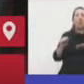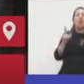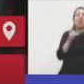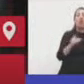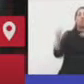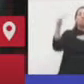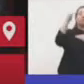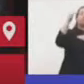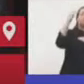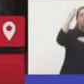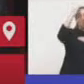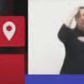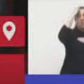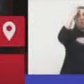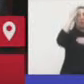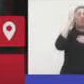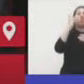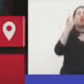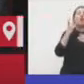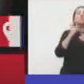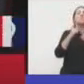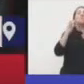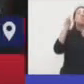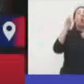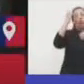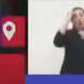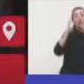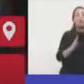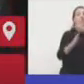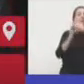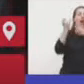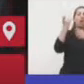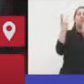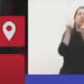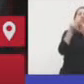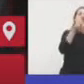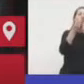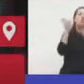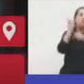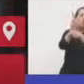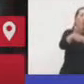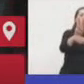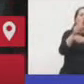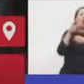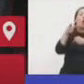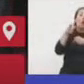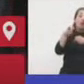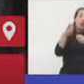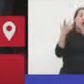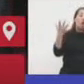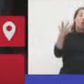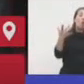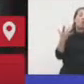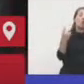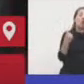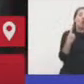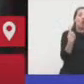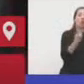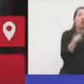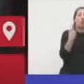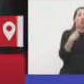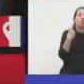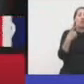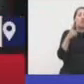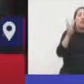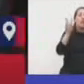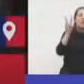los Castro, también operaron, cortaron, bajaron la internet, pero la tecnología en este caso ayuda